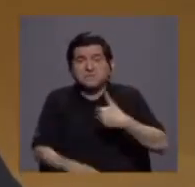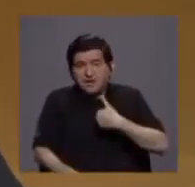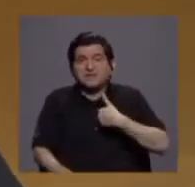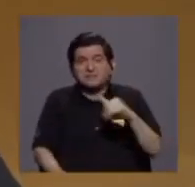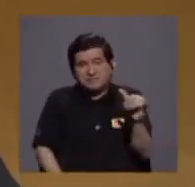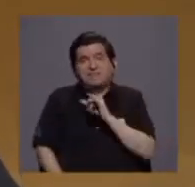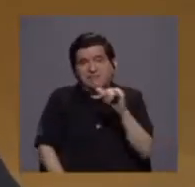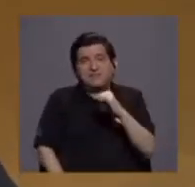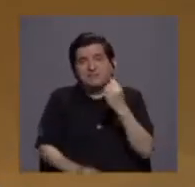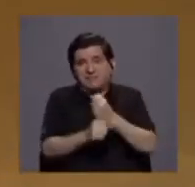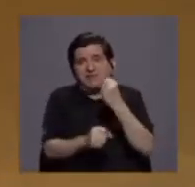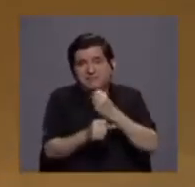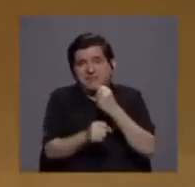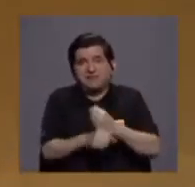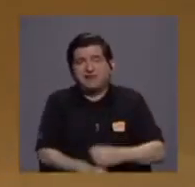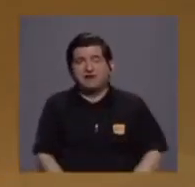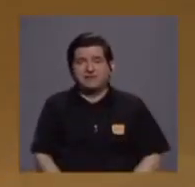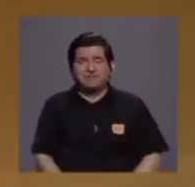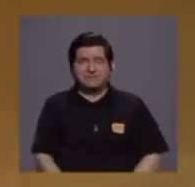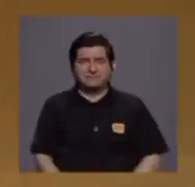cotidianas en el DIEDIN.